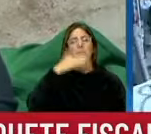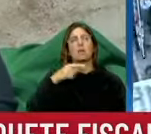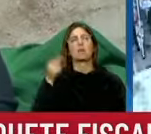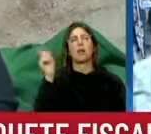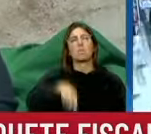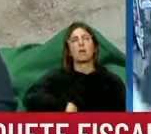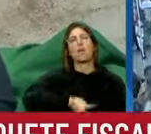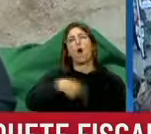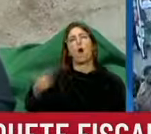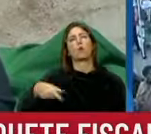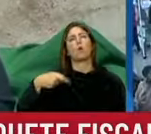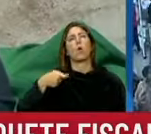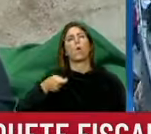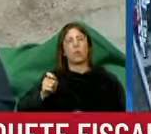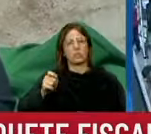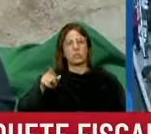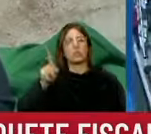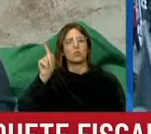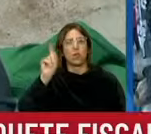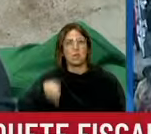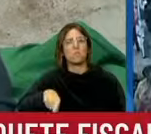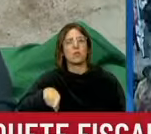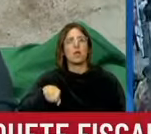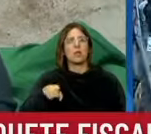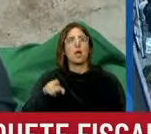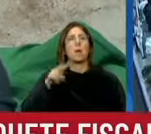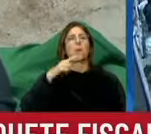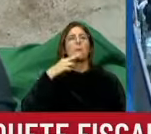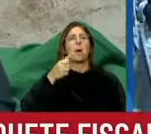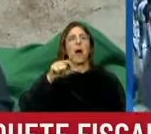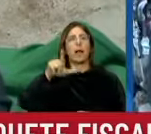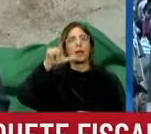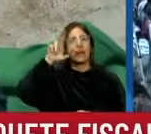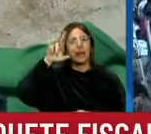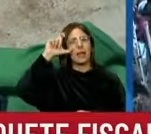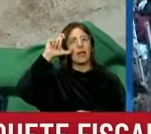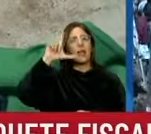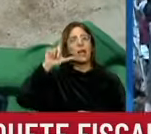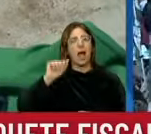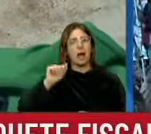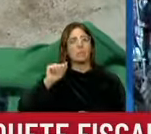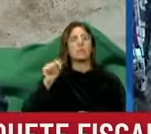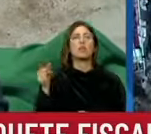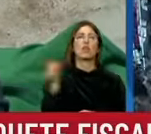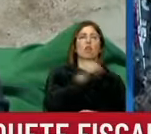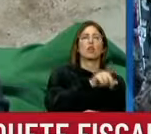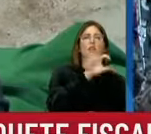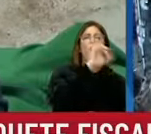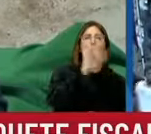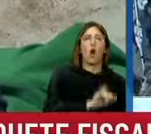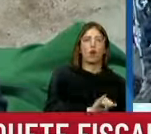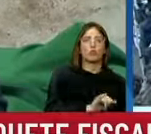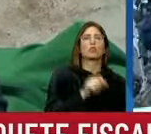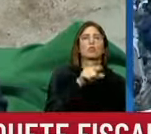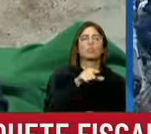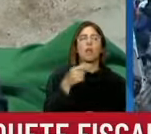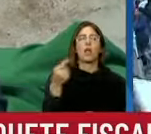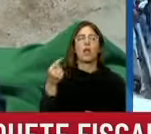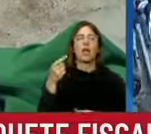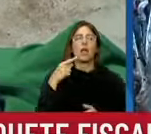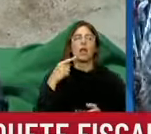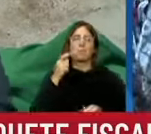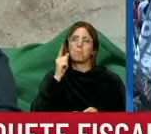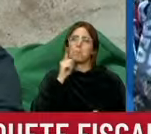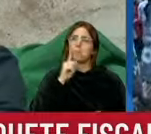ya pasó. Porque uno no puede mirar el 27 mirando la foto de hoy.